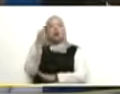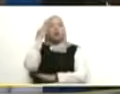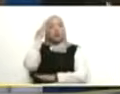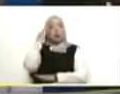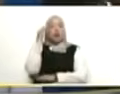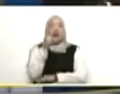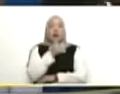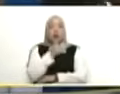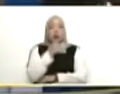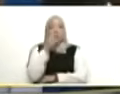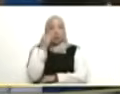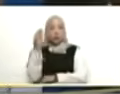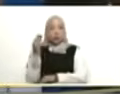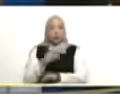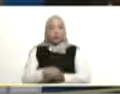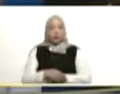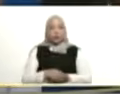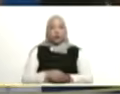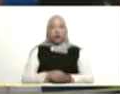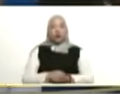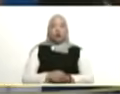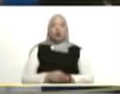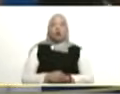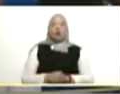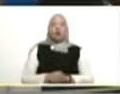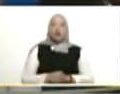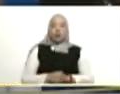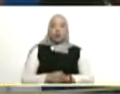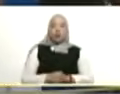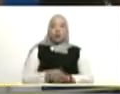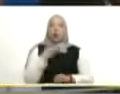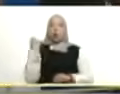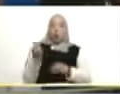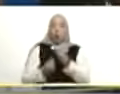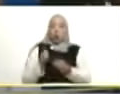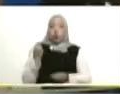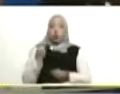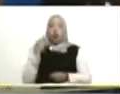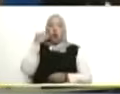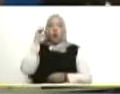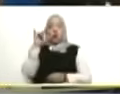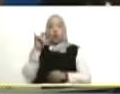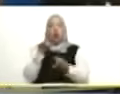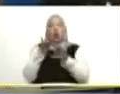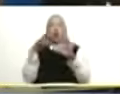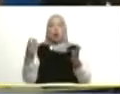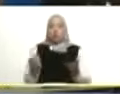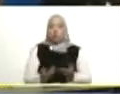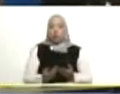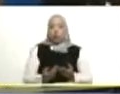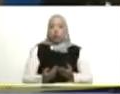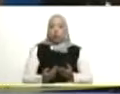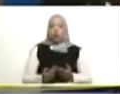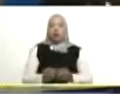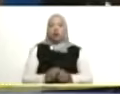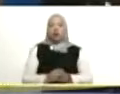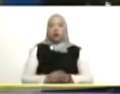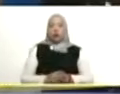Zuckerberg? Sí. Zuckerberg es uno de los creadores de redes sociales en el mundo.